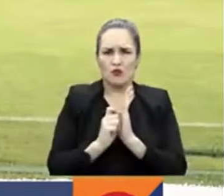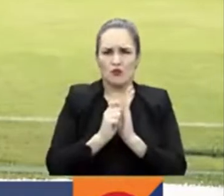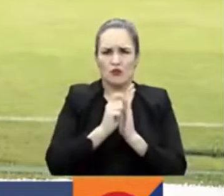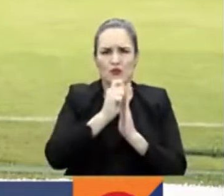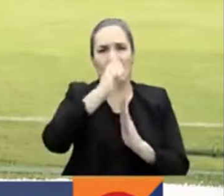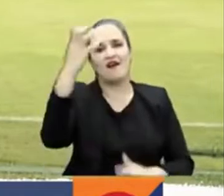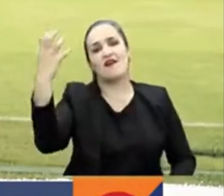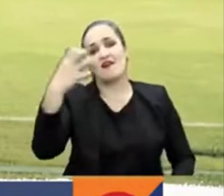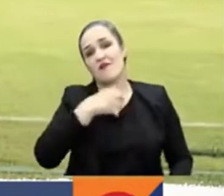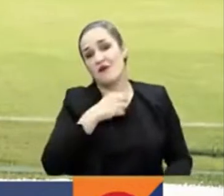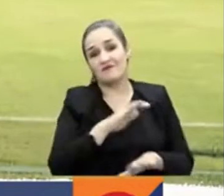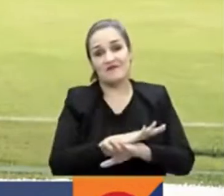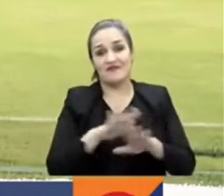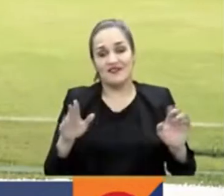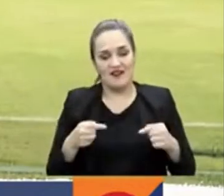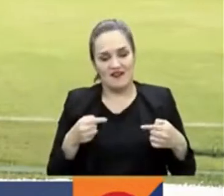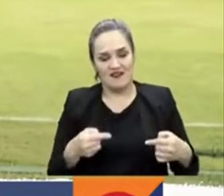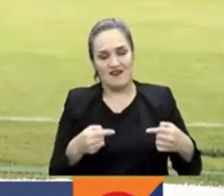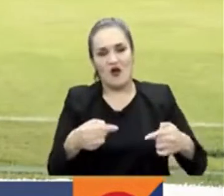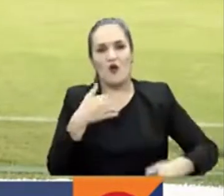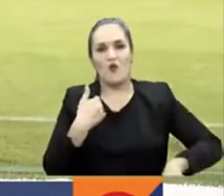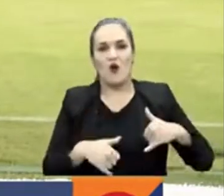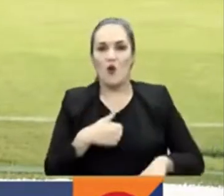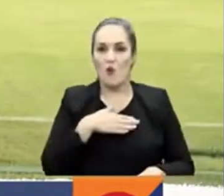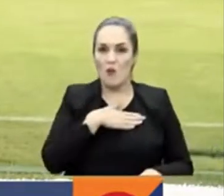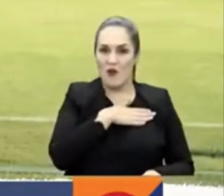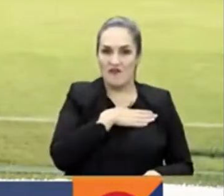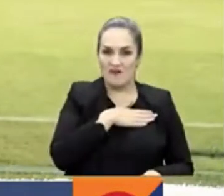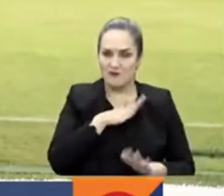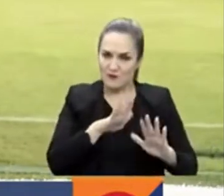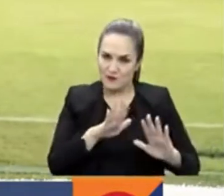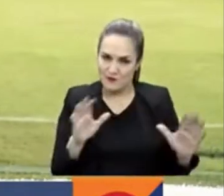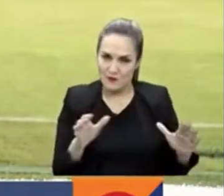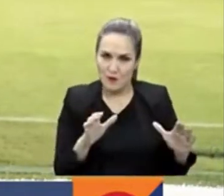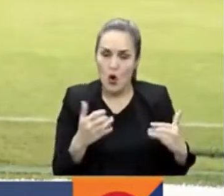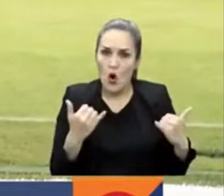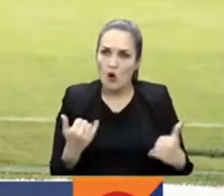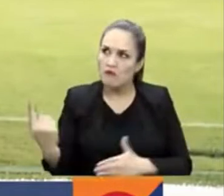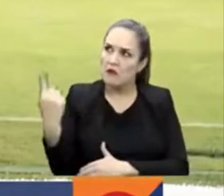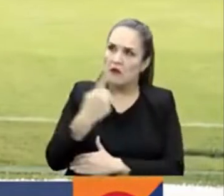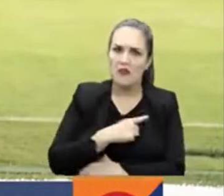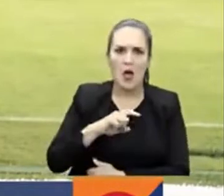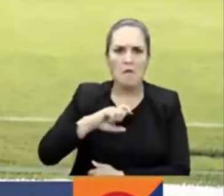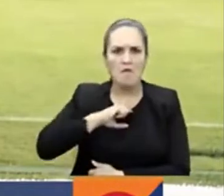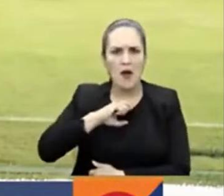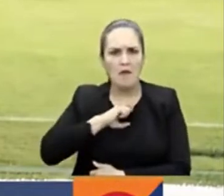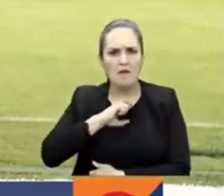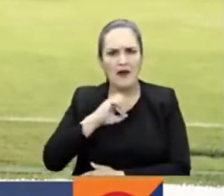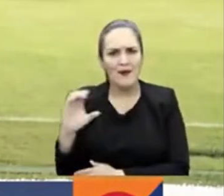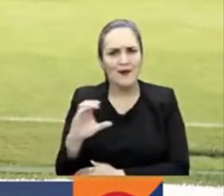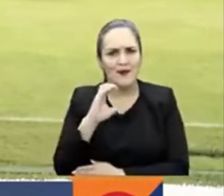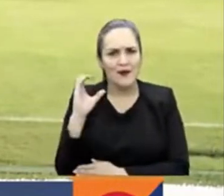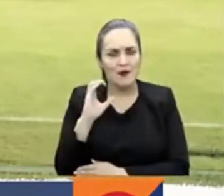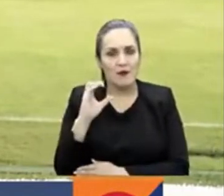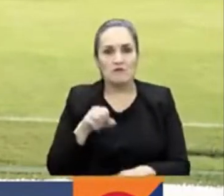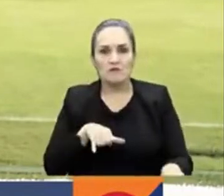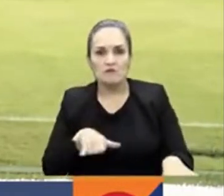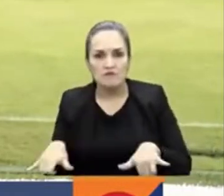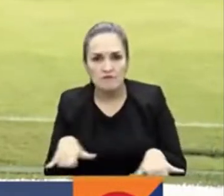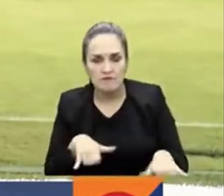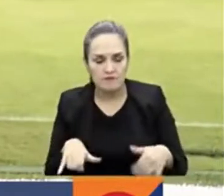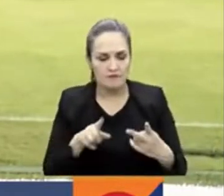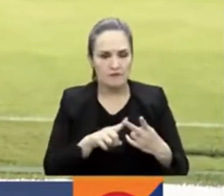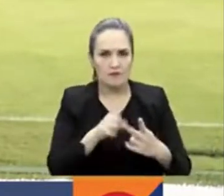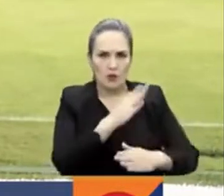el campeón de los Juegos Bolivarianos. Pero hoy ha sido una jornada fructífera para la delegación colombiana. En el ciclismo, en judo,